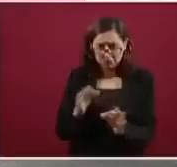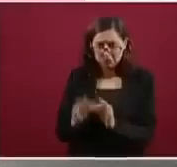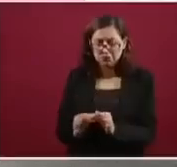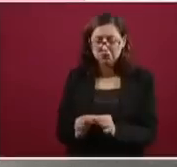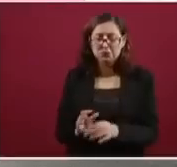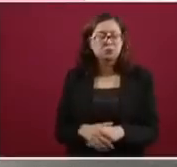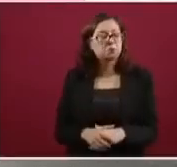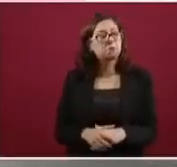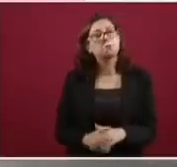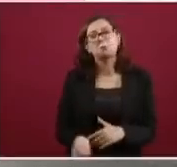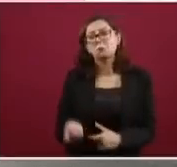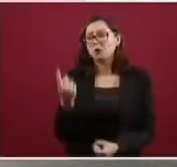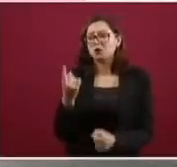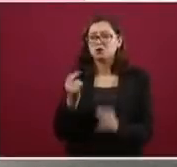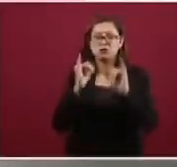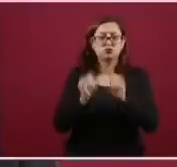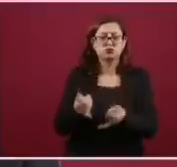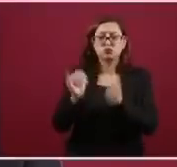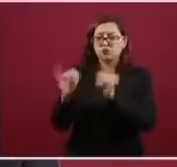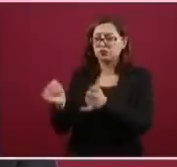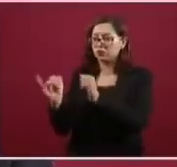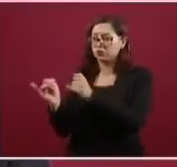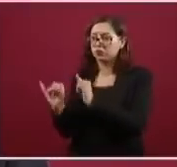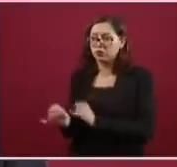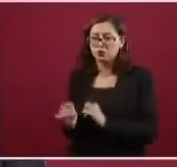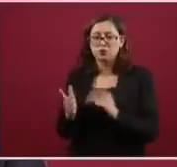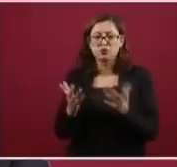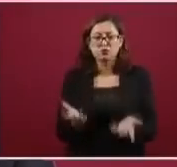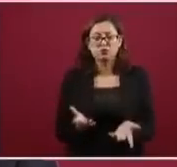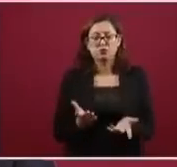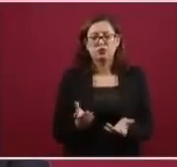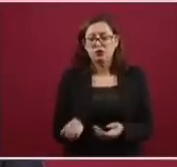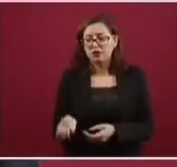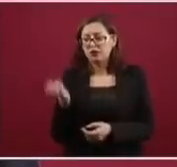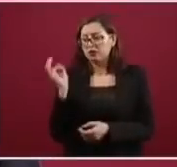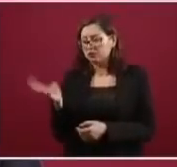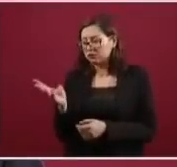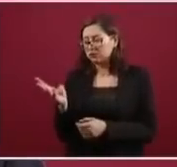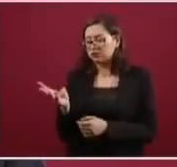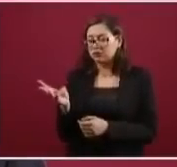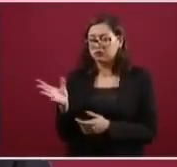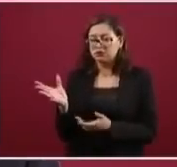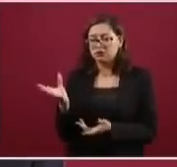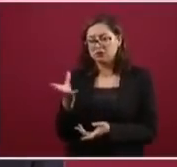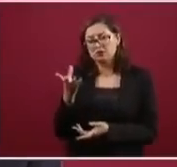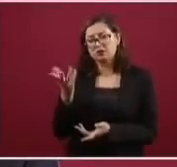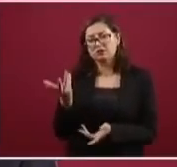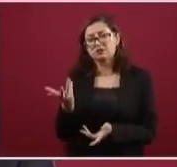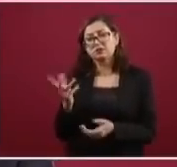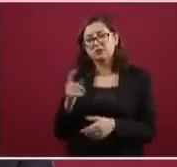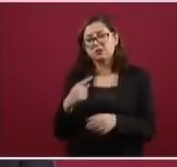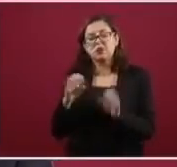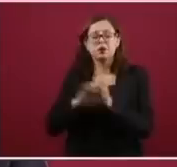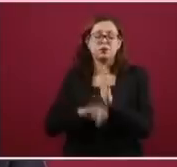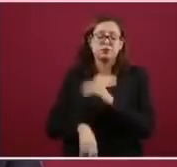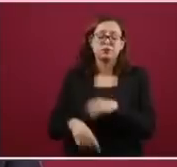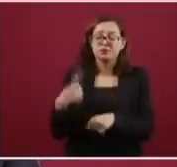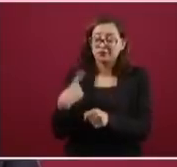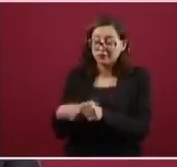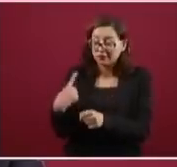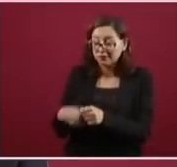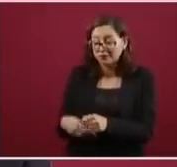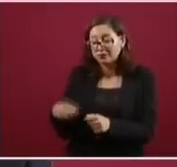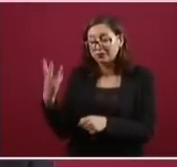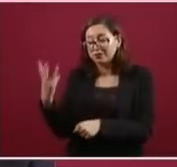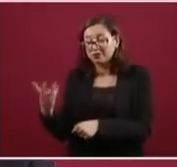individuales pero pues no resolvemos que se le quite el catarro a 3 no se quita el catarro entonces